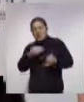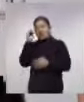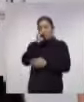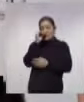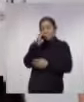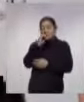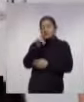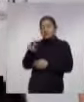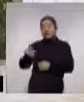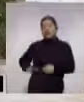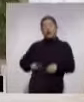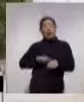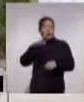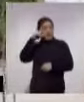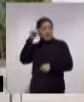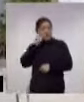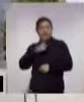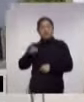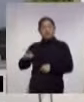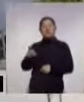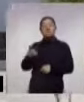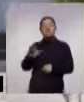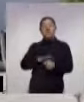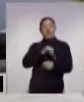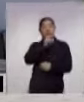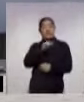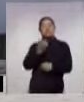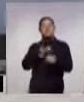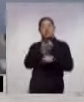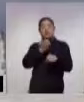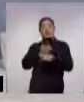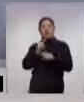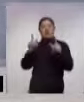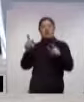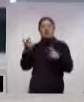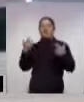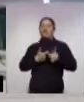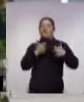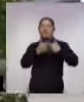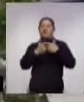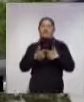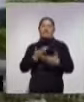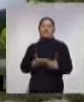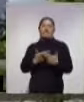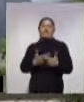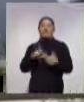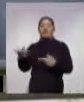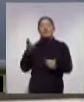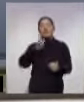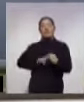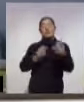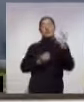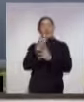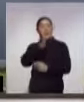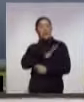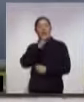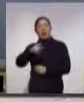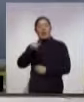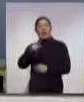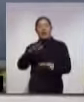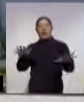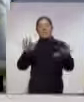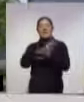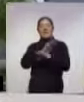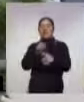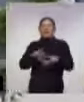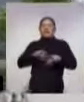subrayó que la administración estatal destina inversiones a grandes obras como el nuevo Hospital General de Tlaxcala, que se convertirá en una de las instalaciones de